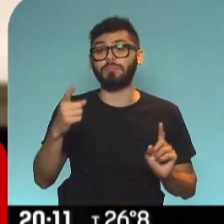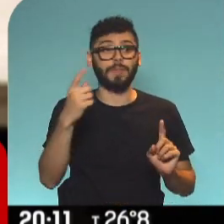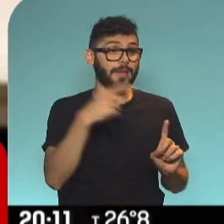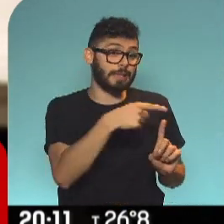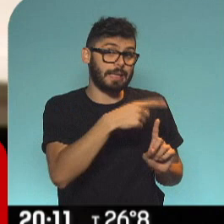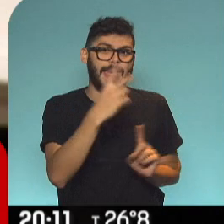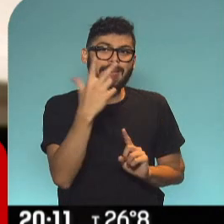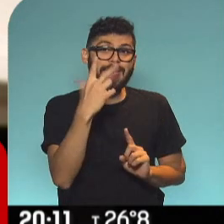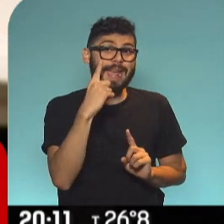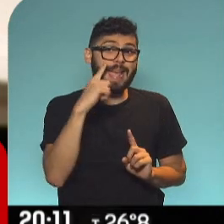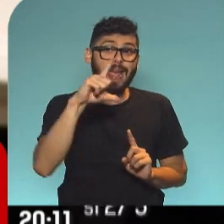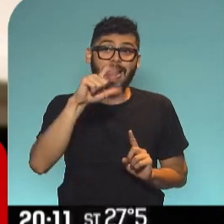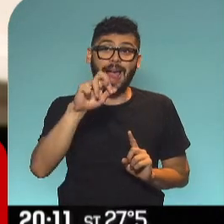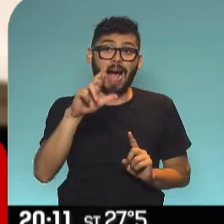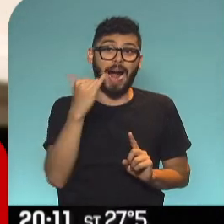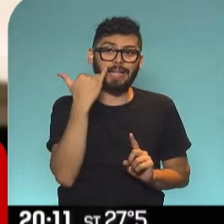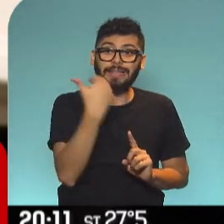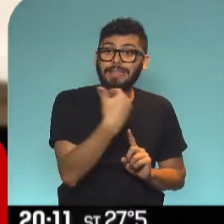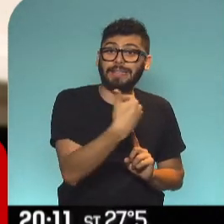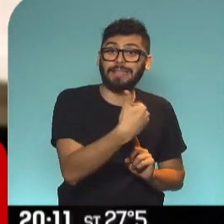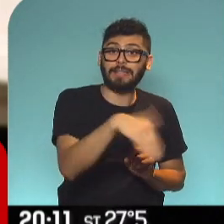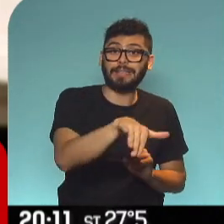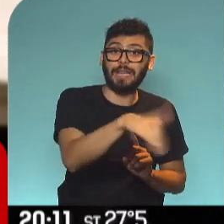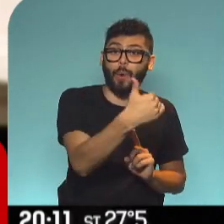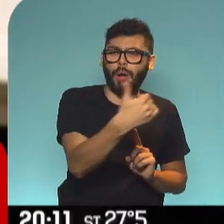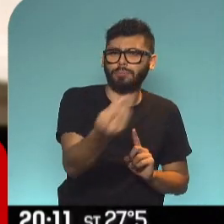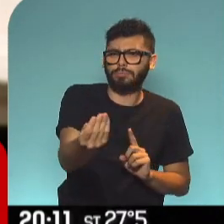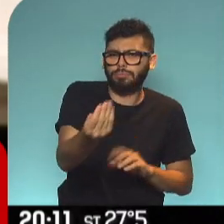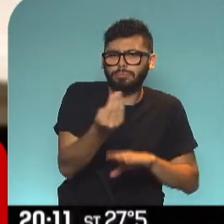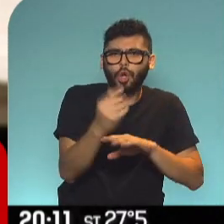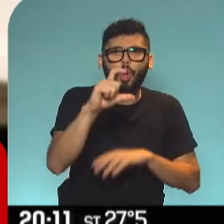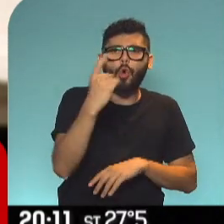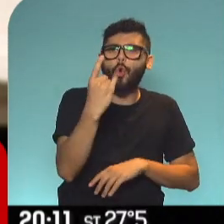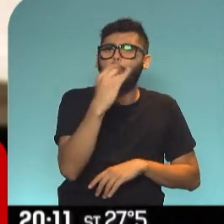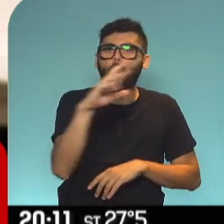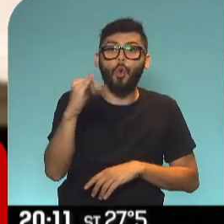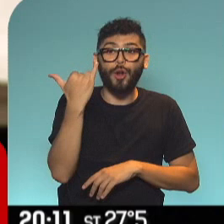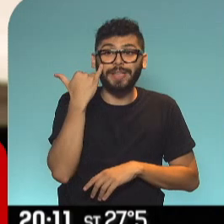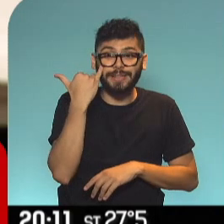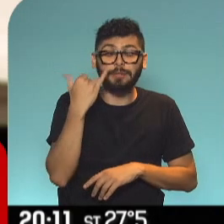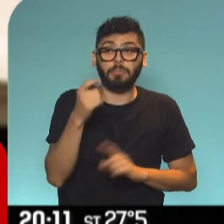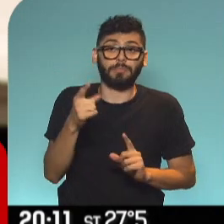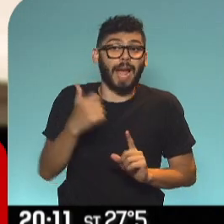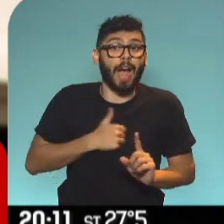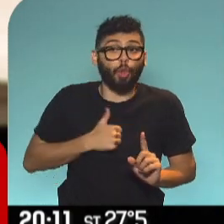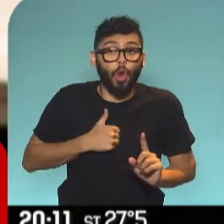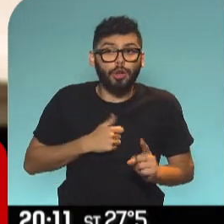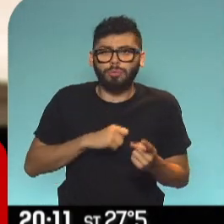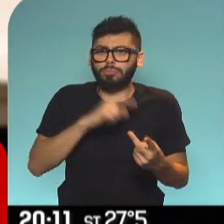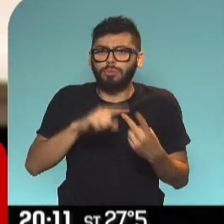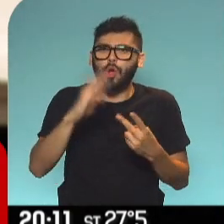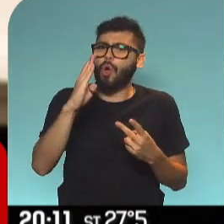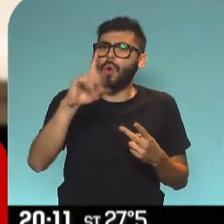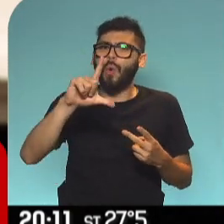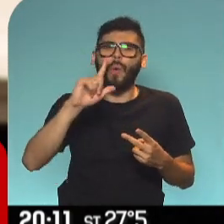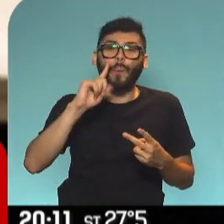Hillary, viene John Kerry en lugar de Hillary, que es un irlandés católico también, y Blinken, quien es hoy secretario de